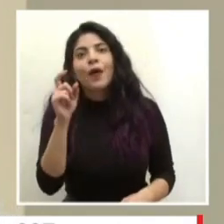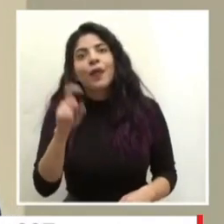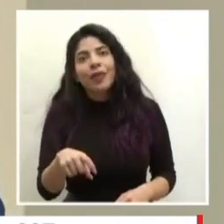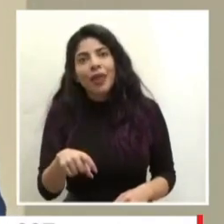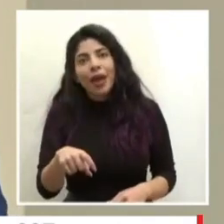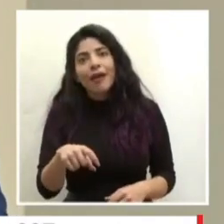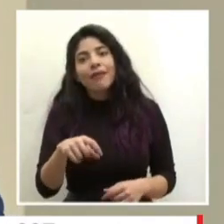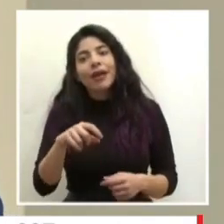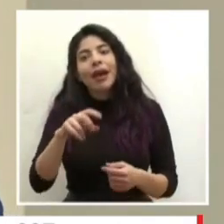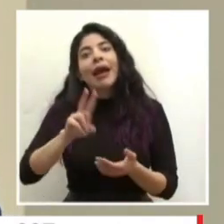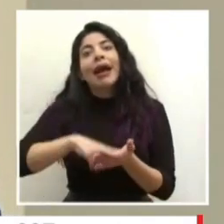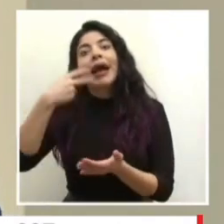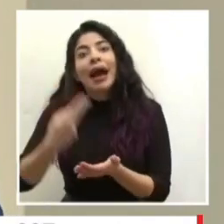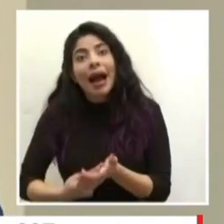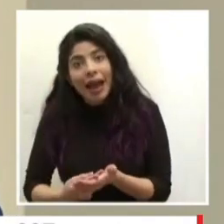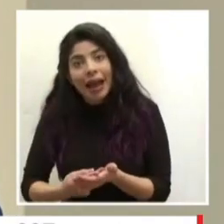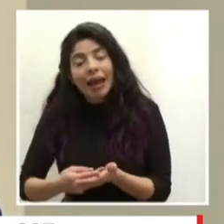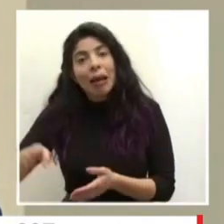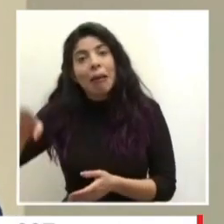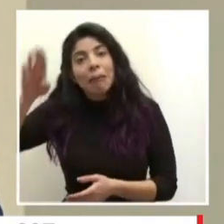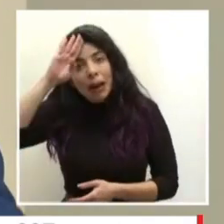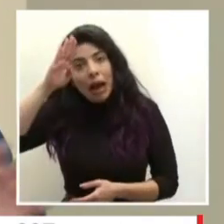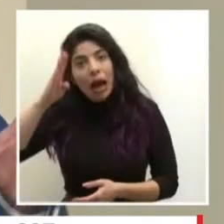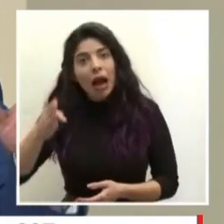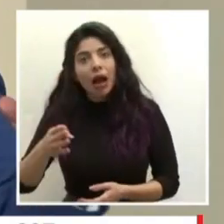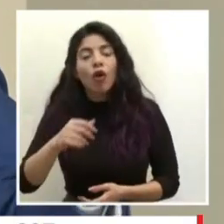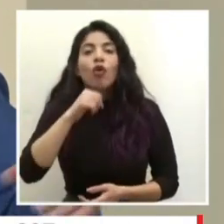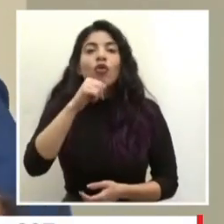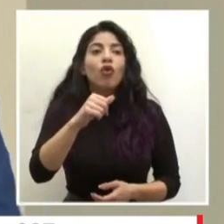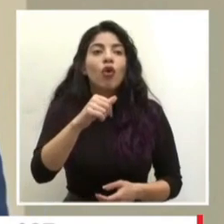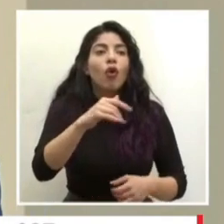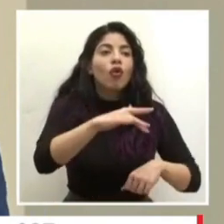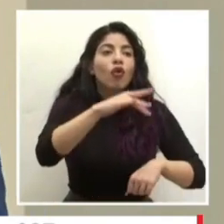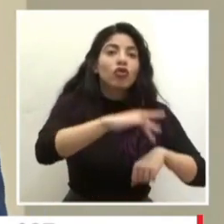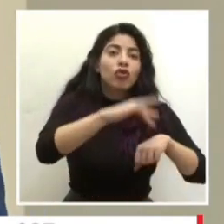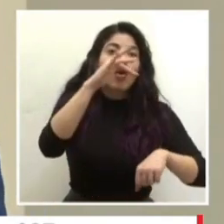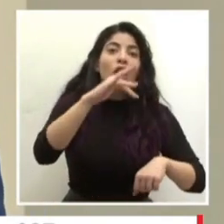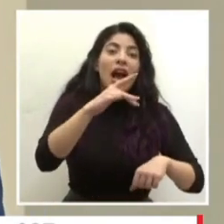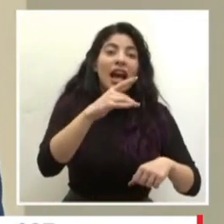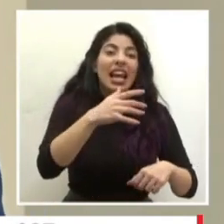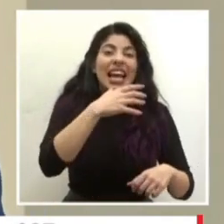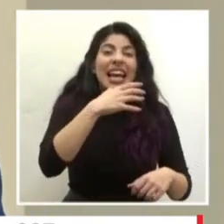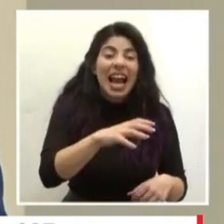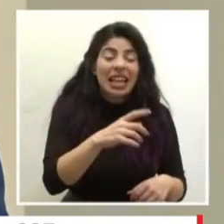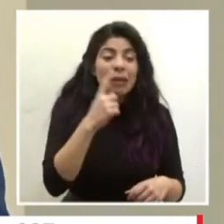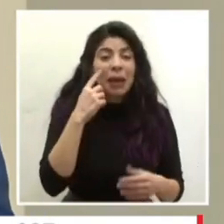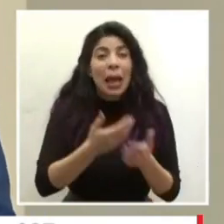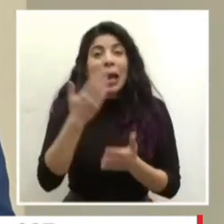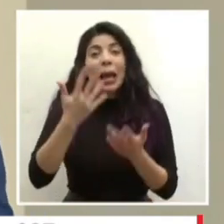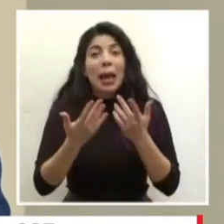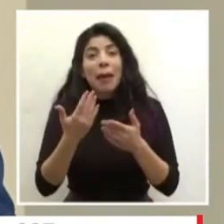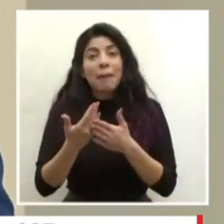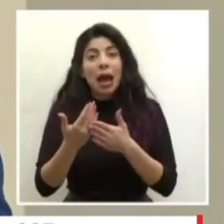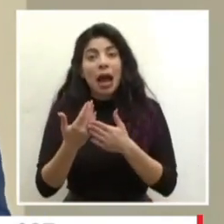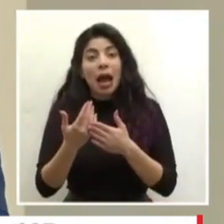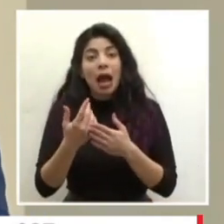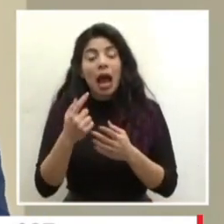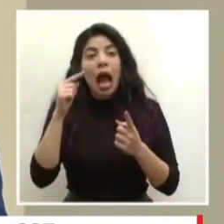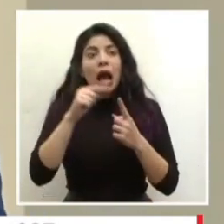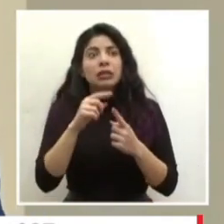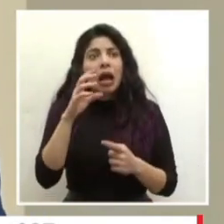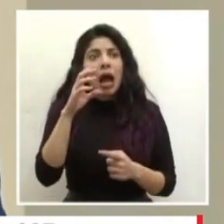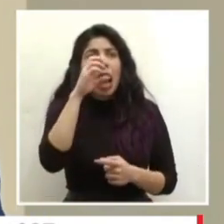caernos y pegarnos la cabeza, no tener que tocar algo caliente para quemarnos, para decir, pero